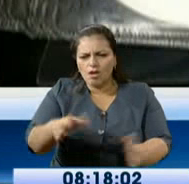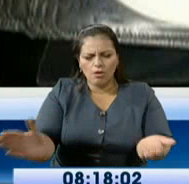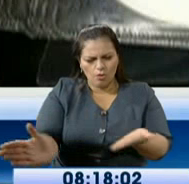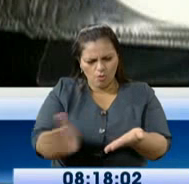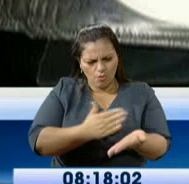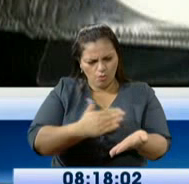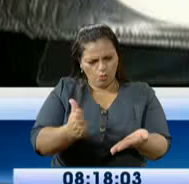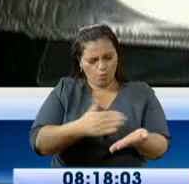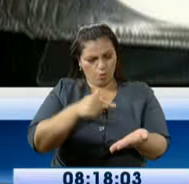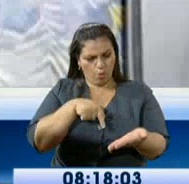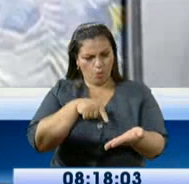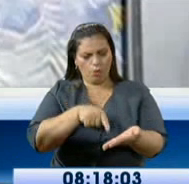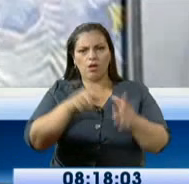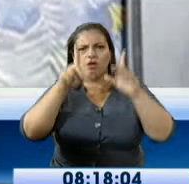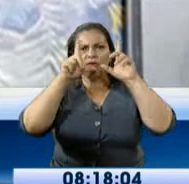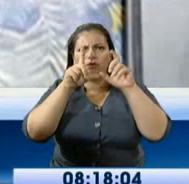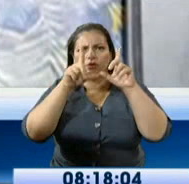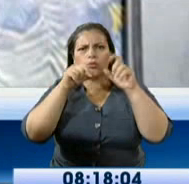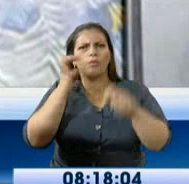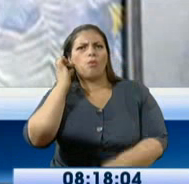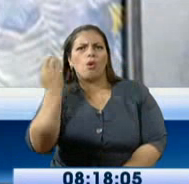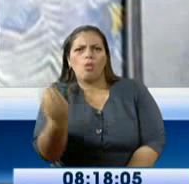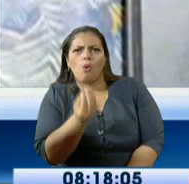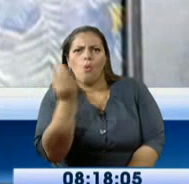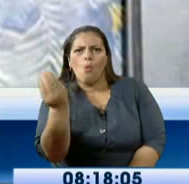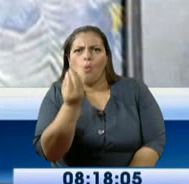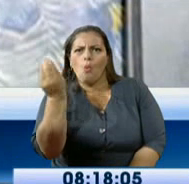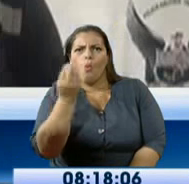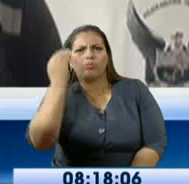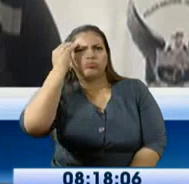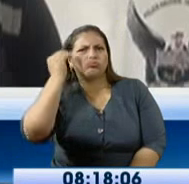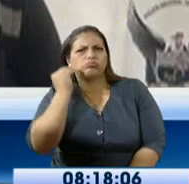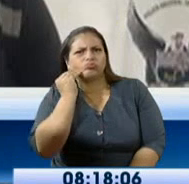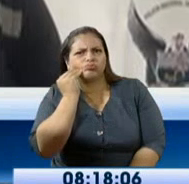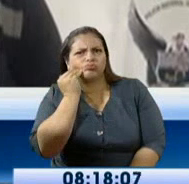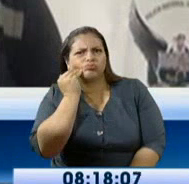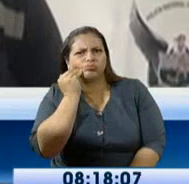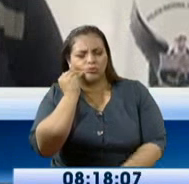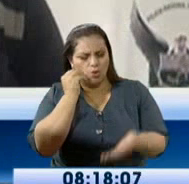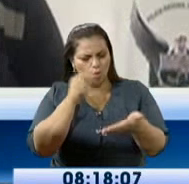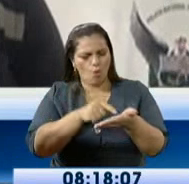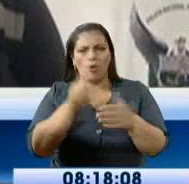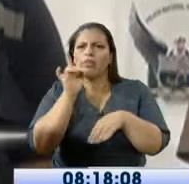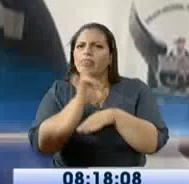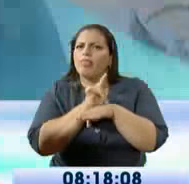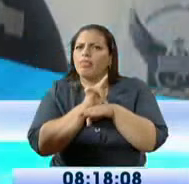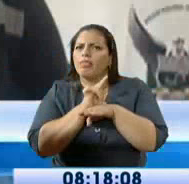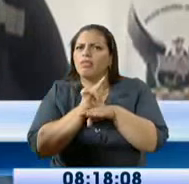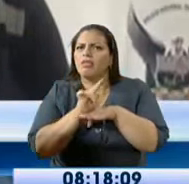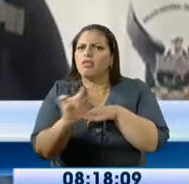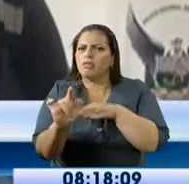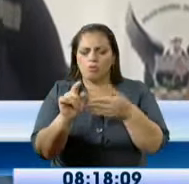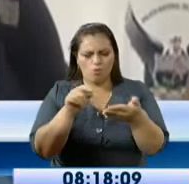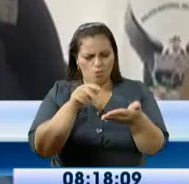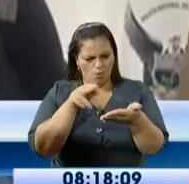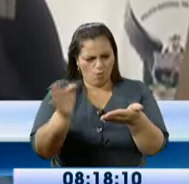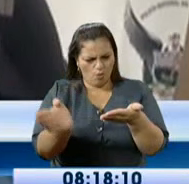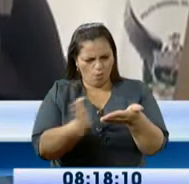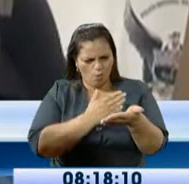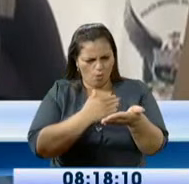tipo pornográfico para ofertar servicios sexuales de menores de edad. El tratante se ponía en comunicación a través de celulares